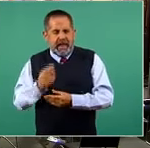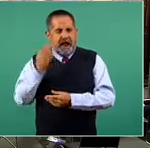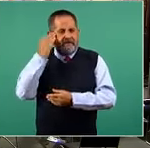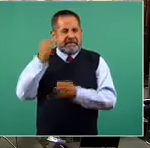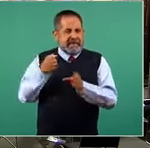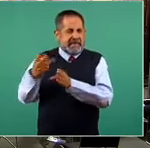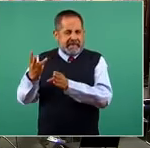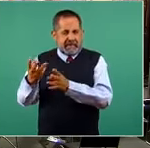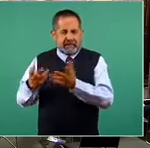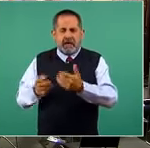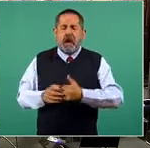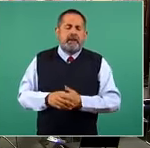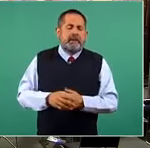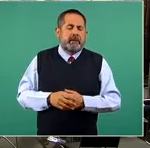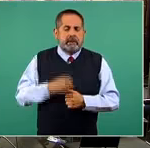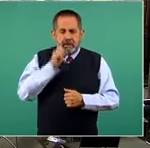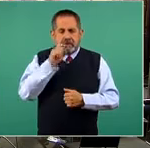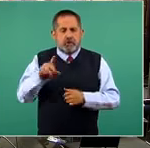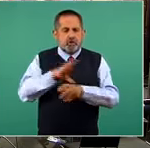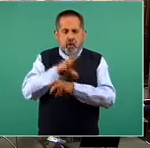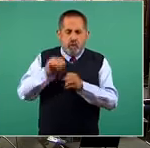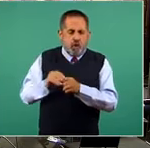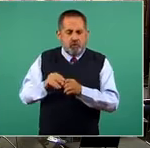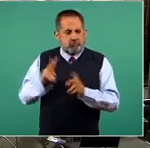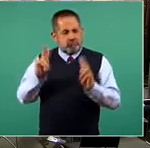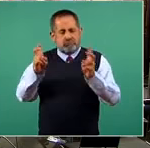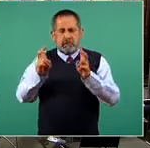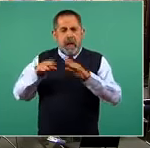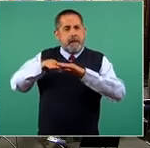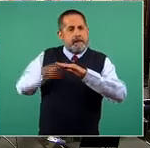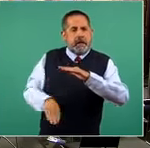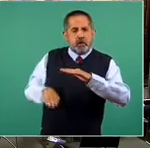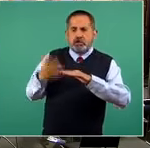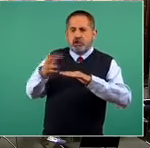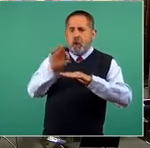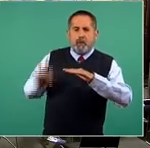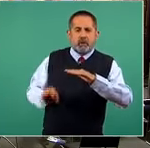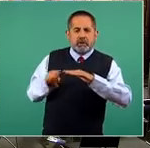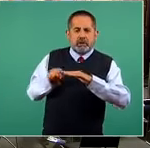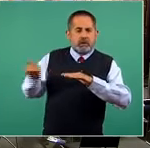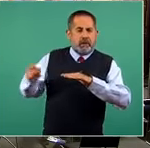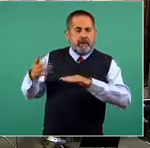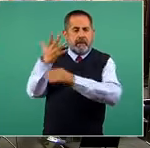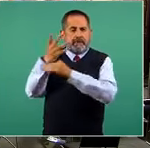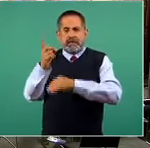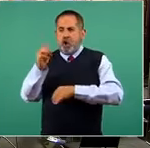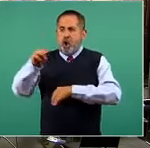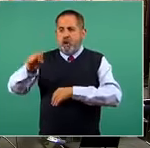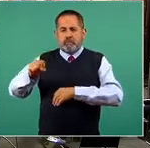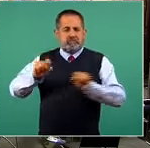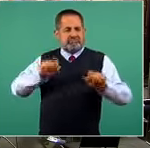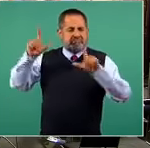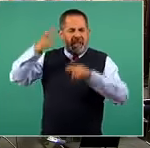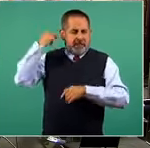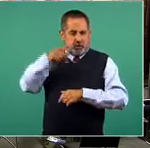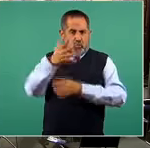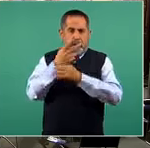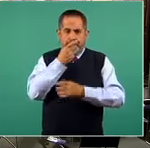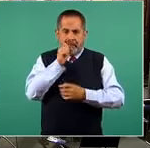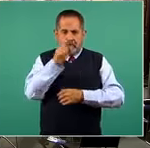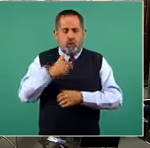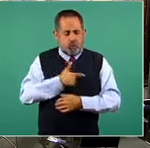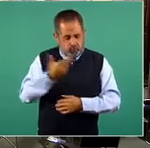presentaron y este intervalo de confianza con un rango inferior del 5%, según presentó usted en la academia? Muchas gracias, doctor. Y